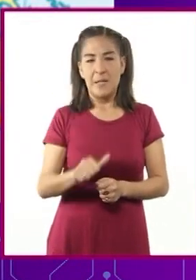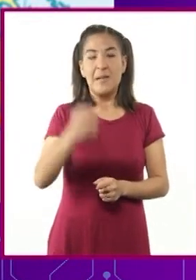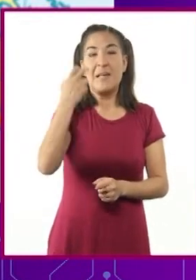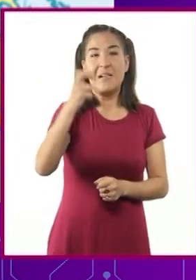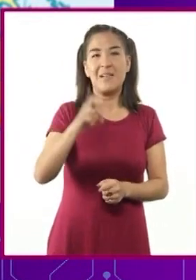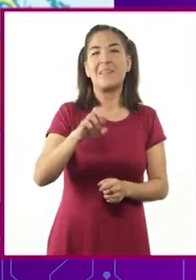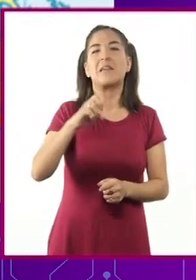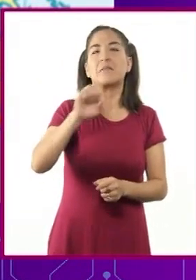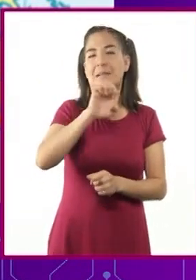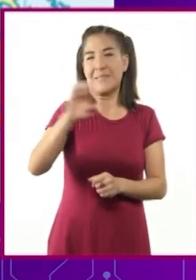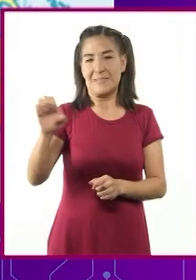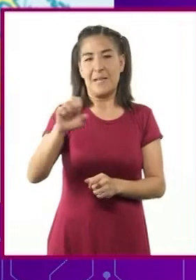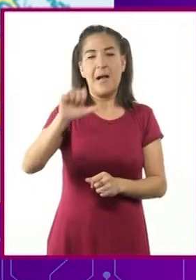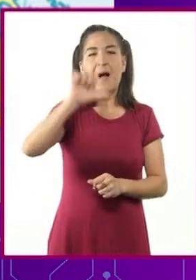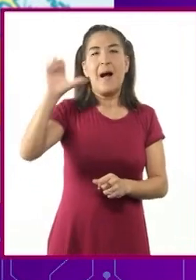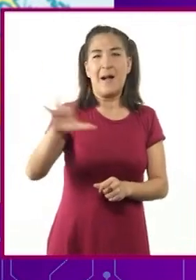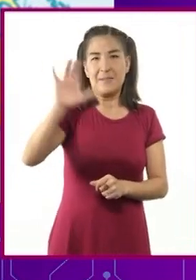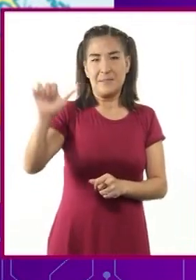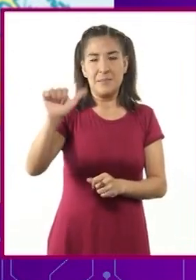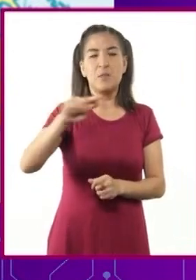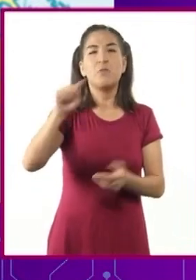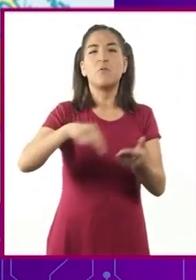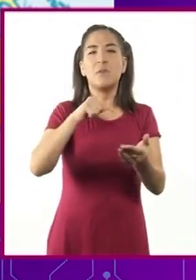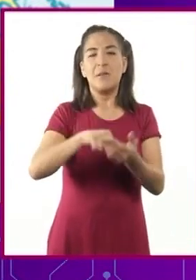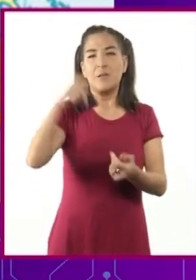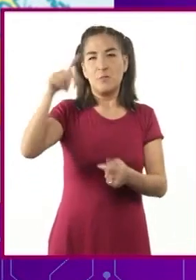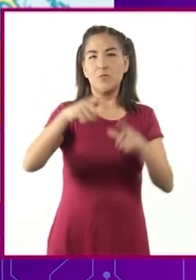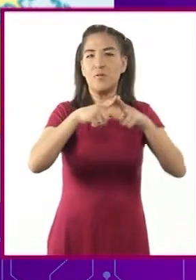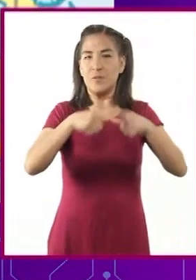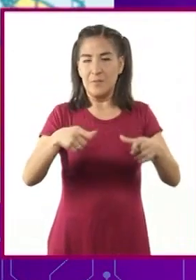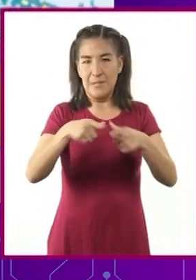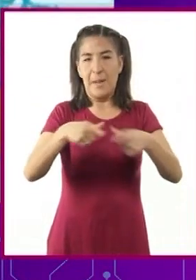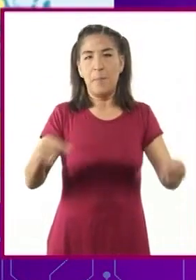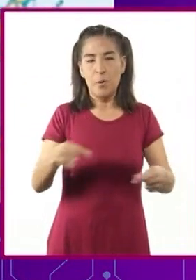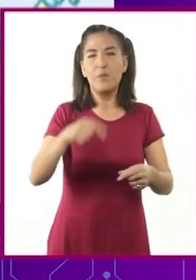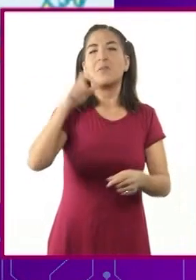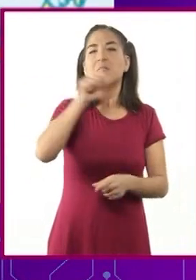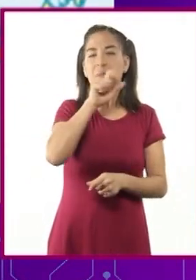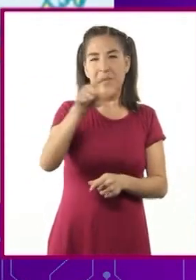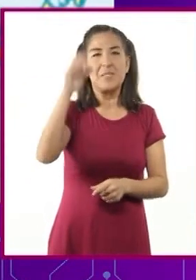Asia corresponde al litoral de China y las islas de Japón.